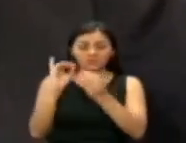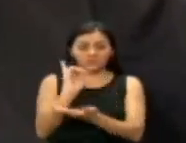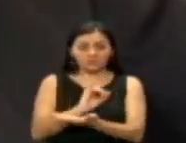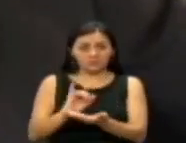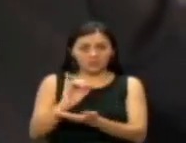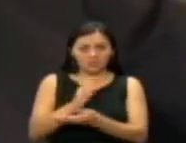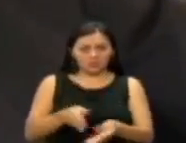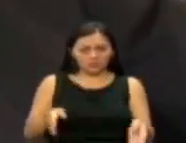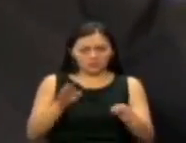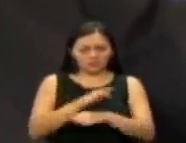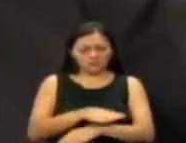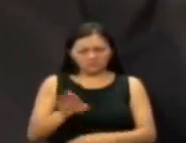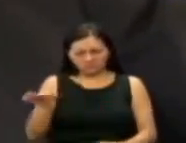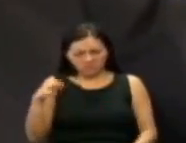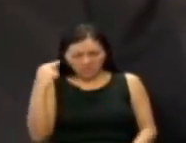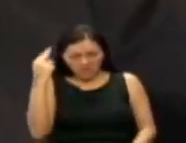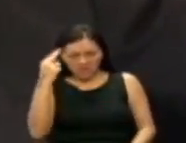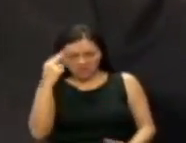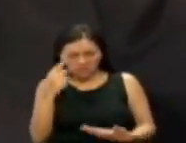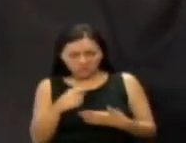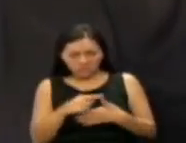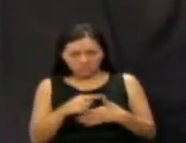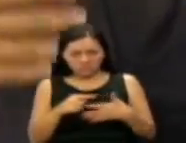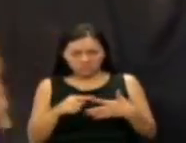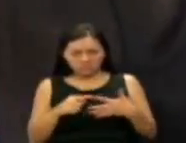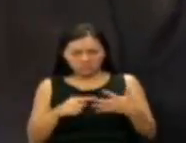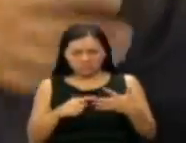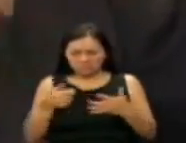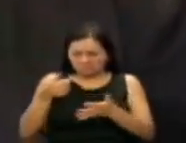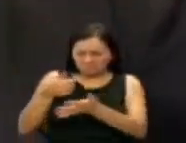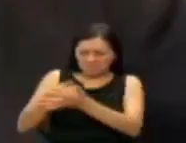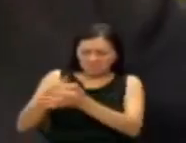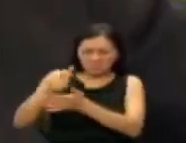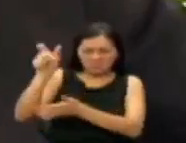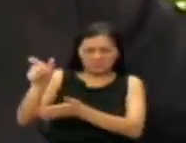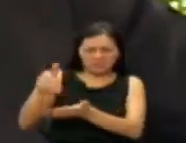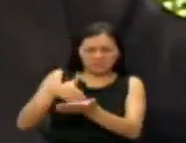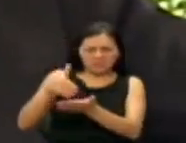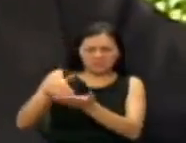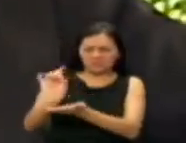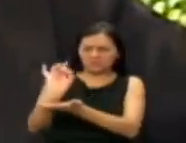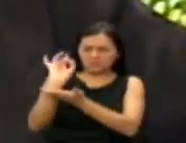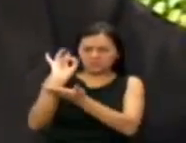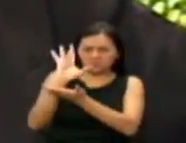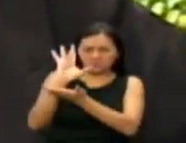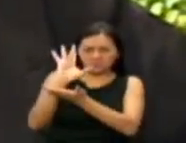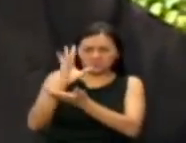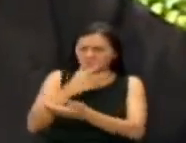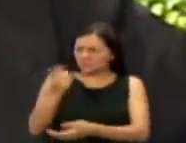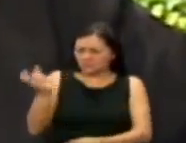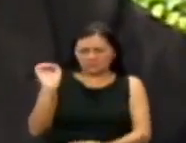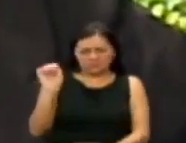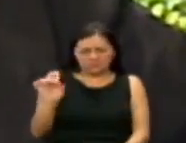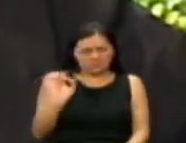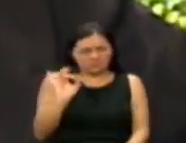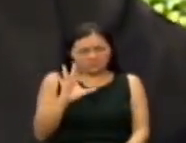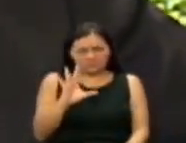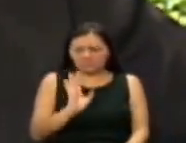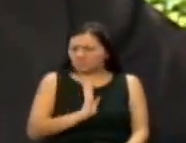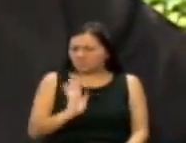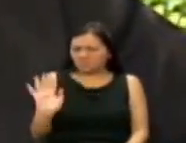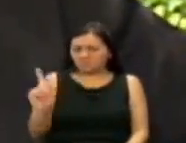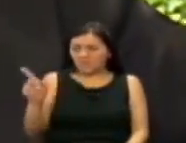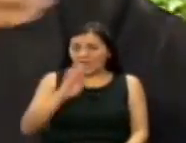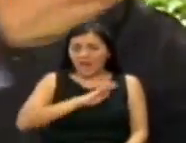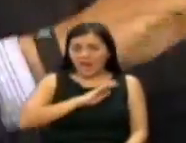cree que eso es razonable? Esa gente, la propia gente de Cotacachi, debe reaccionar y revocarle el mandato a estos politiqueros. Un alcalde